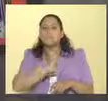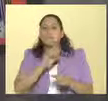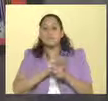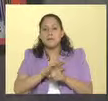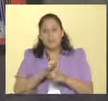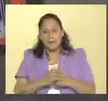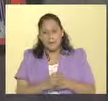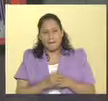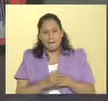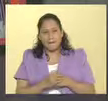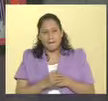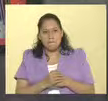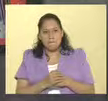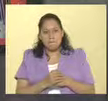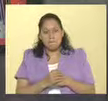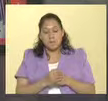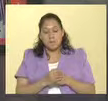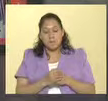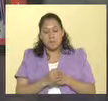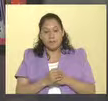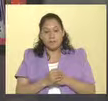favorita?